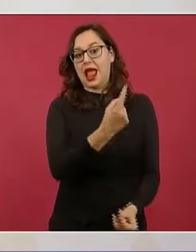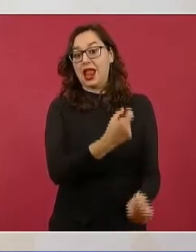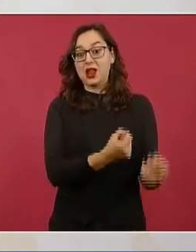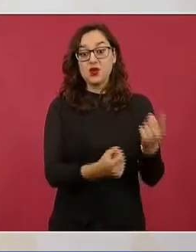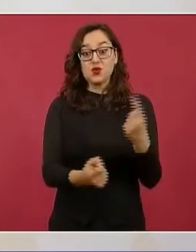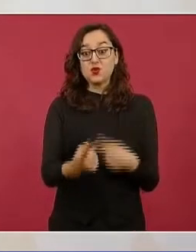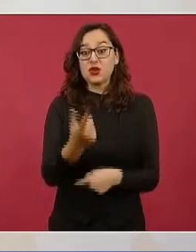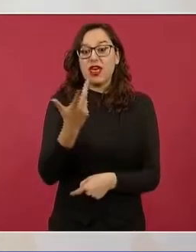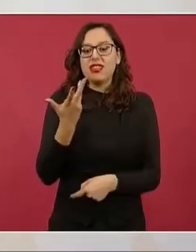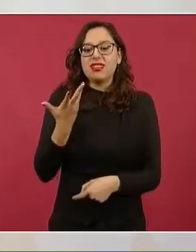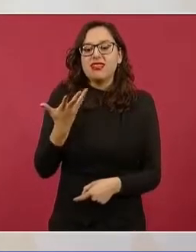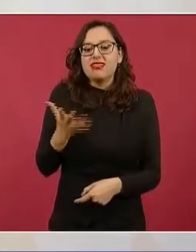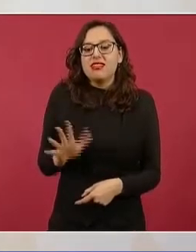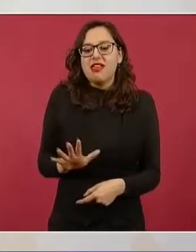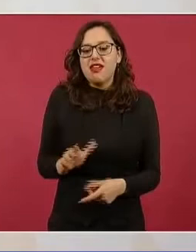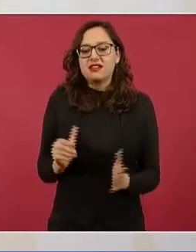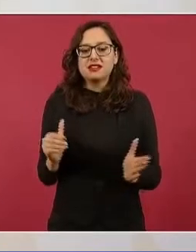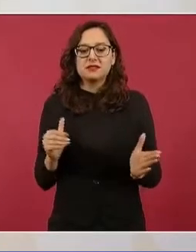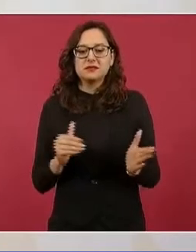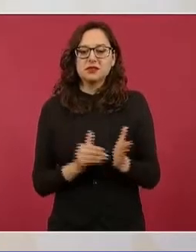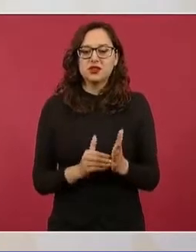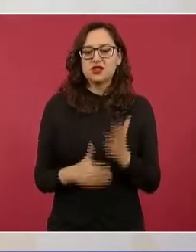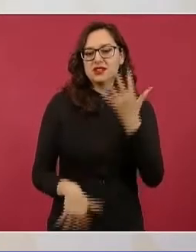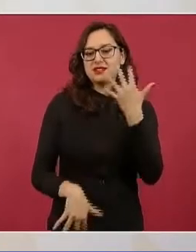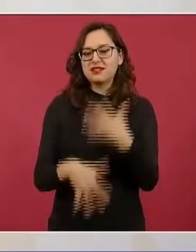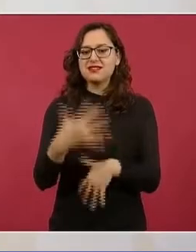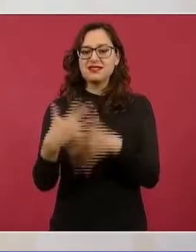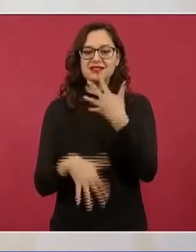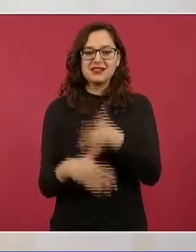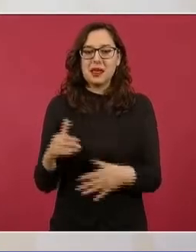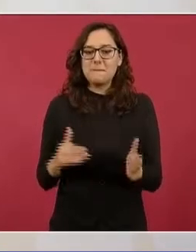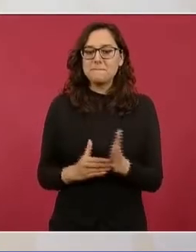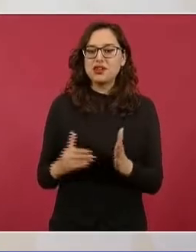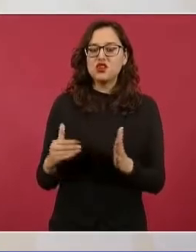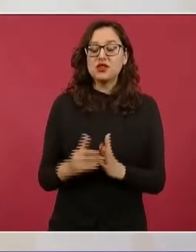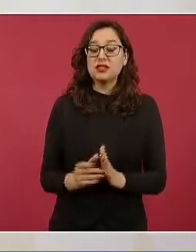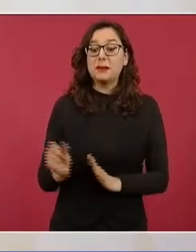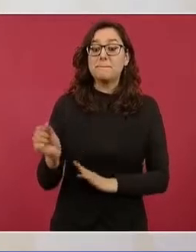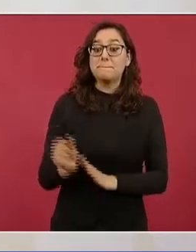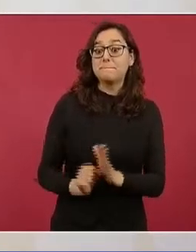ganan 10, 15 millones de pesos mensuales.